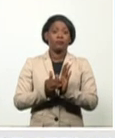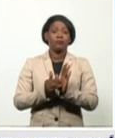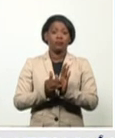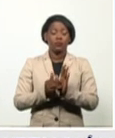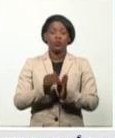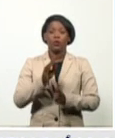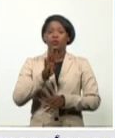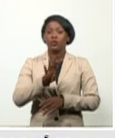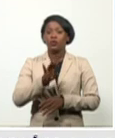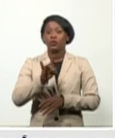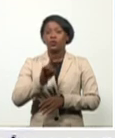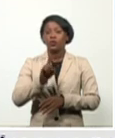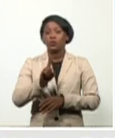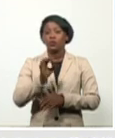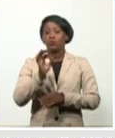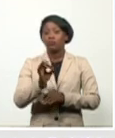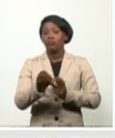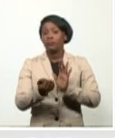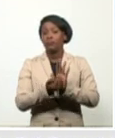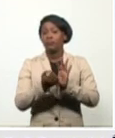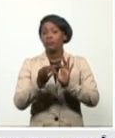2.471.491 casos confirmados,